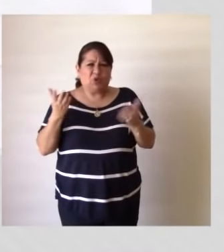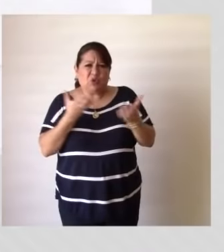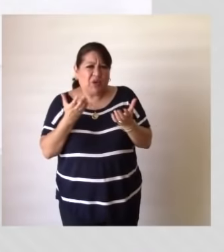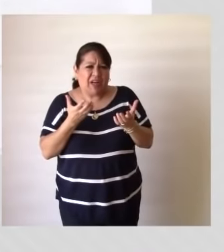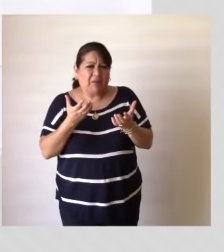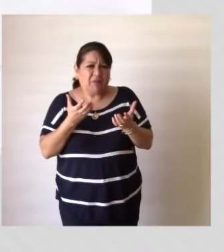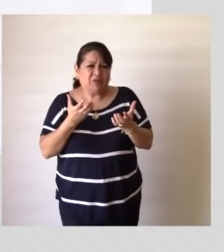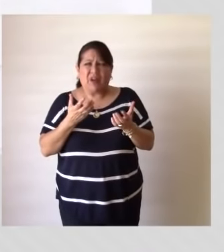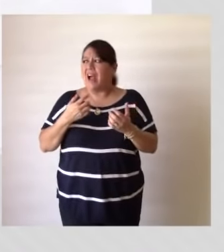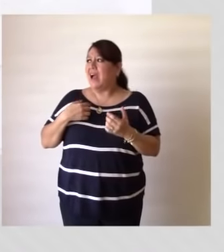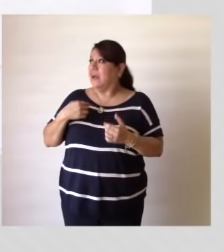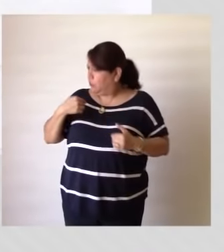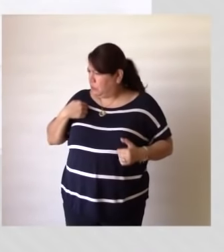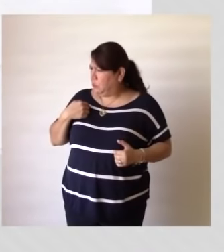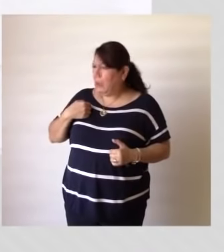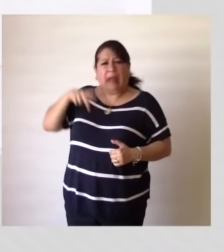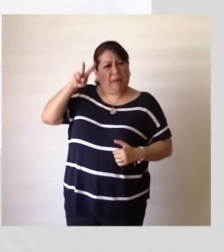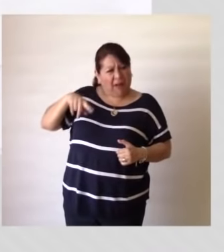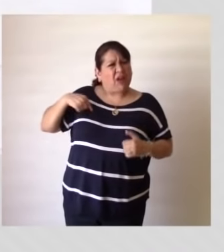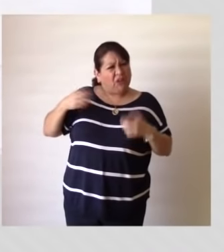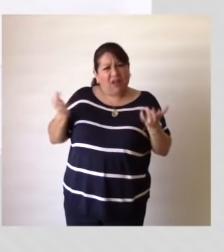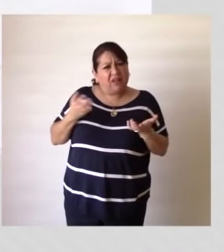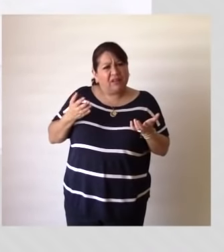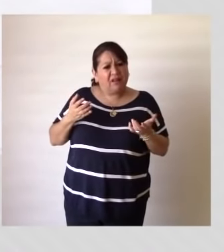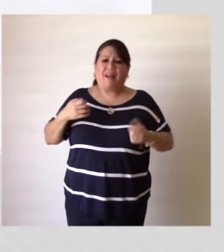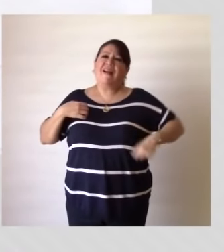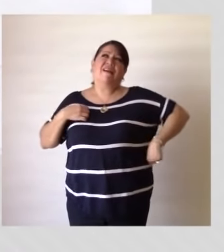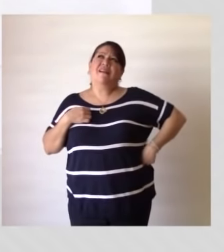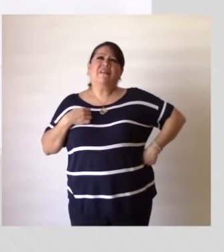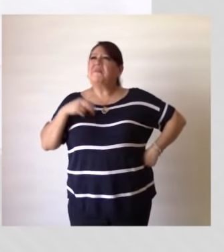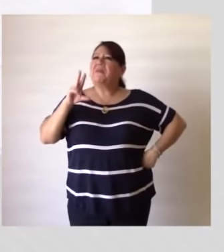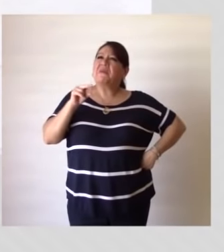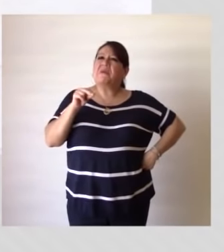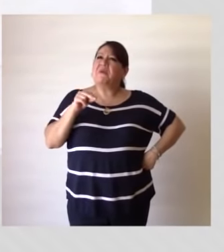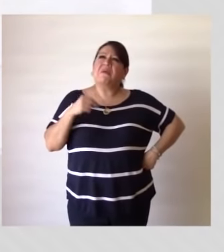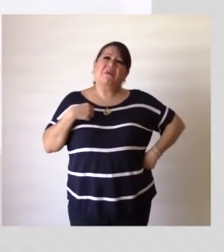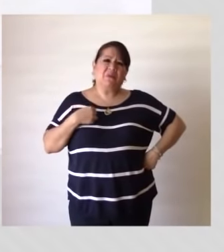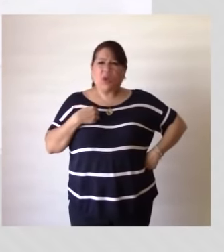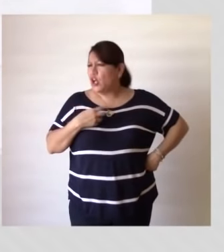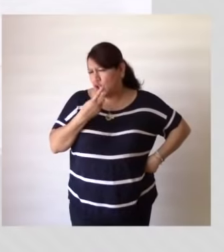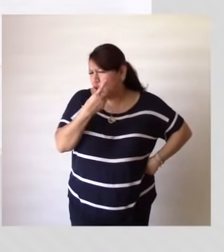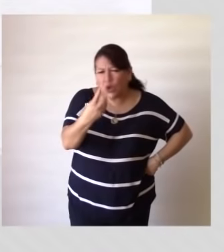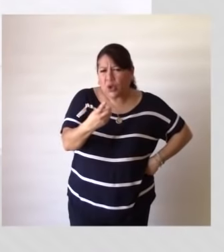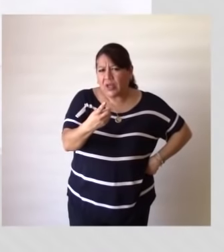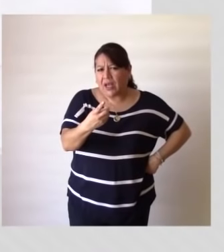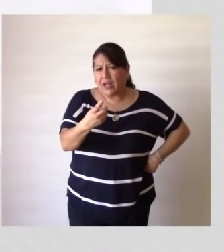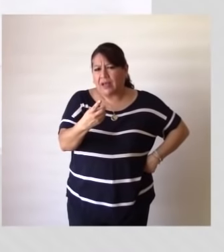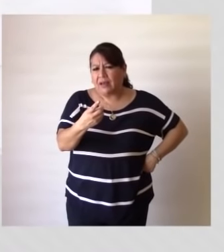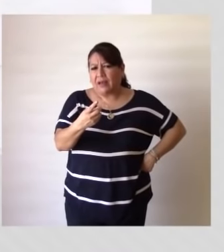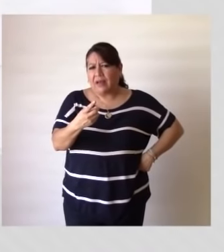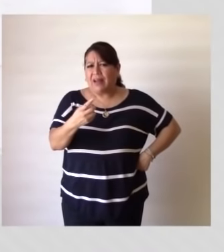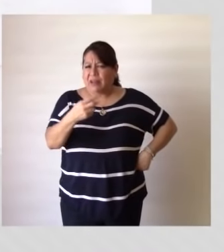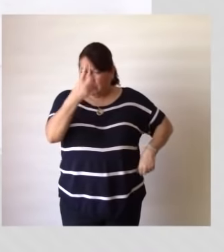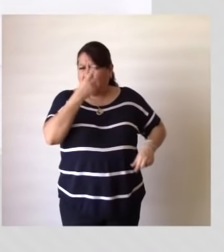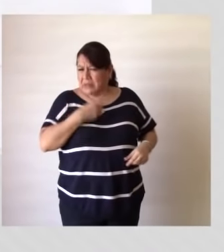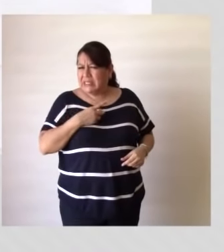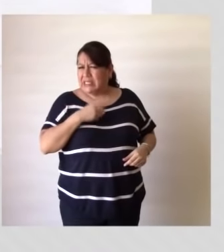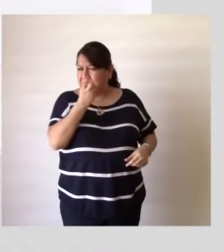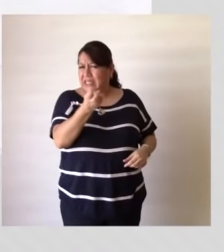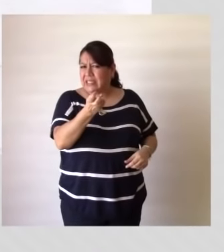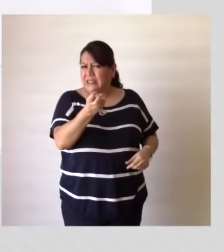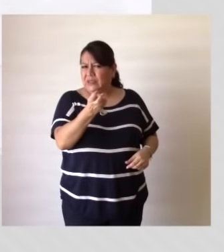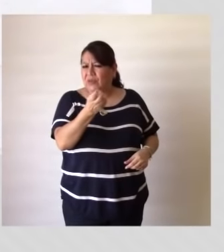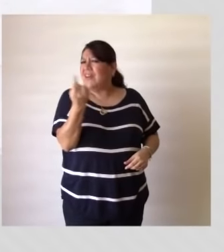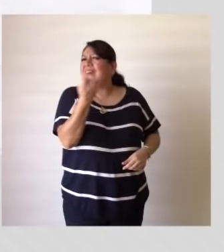dice oye no me gustó lo que dijiste oye en verdad me vas a hablar así oye qué está pasando cuando la respuesta